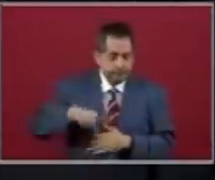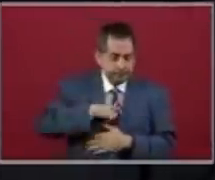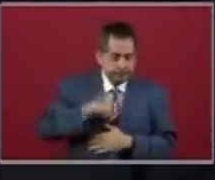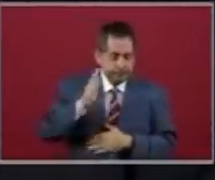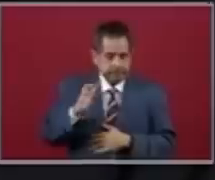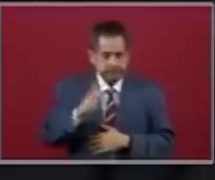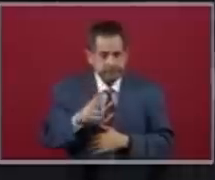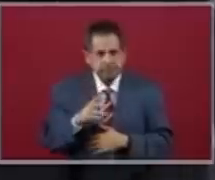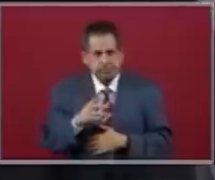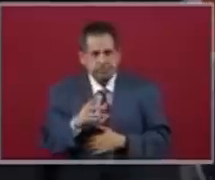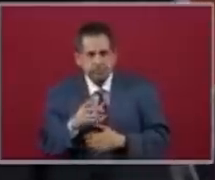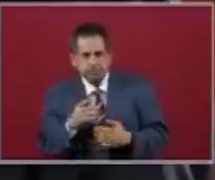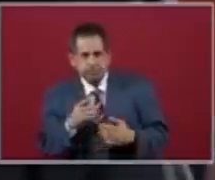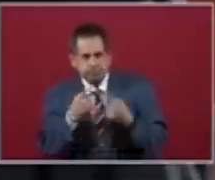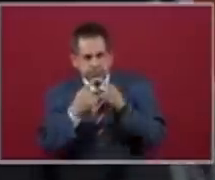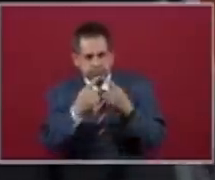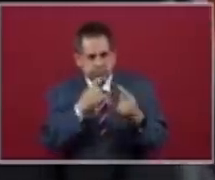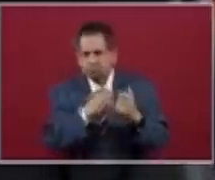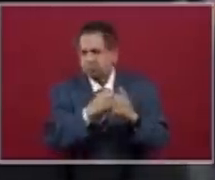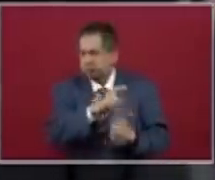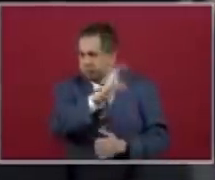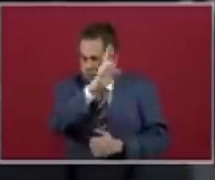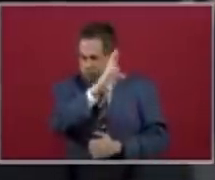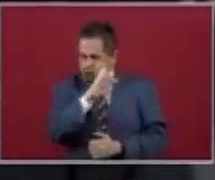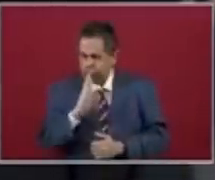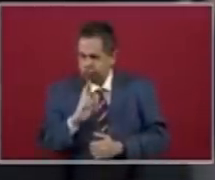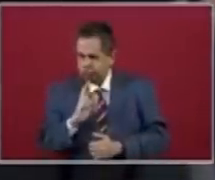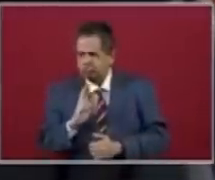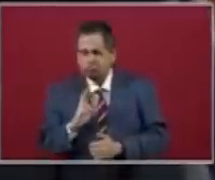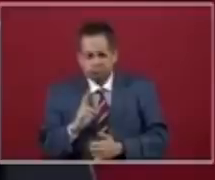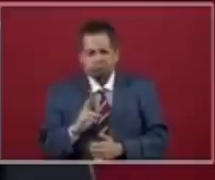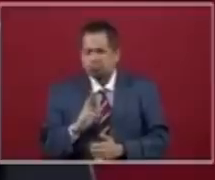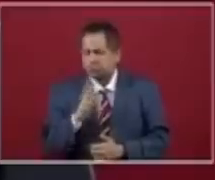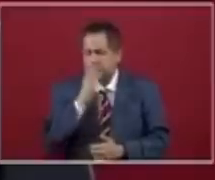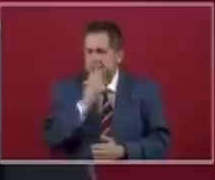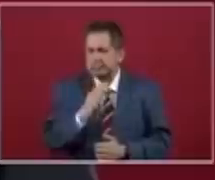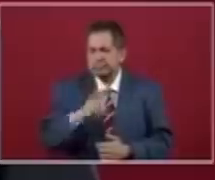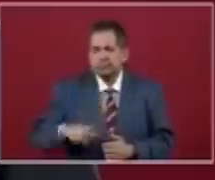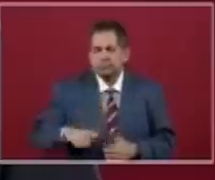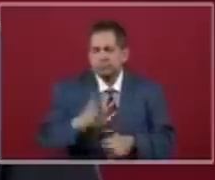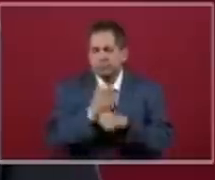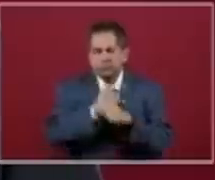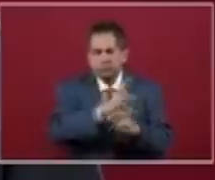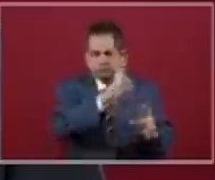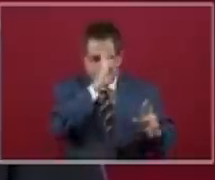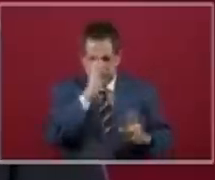un trato respetuoso del gobierno de Estados Unidos.